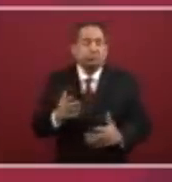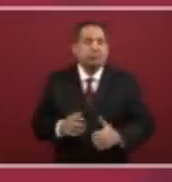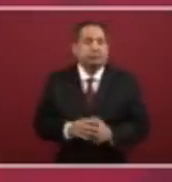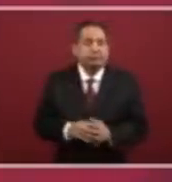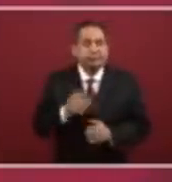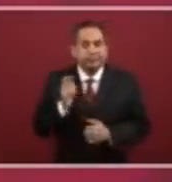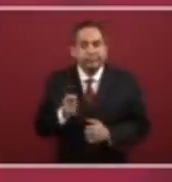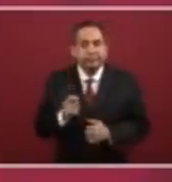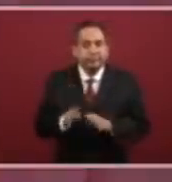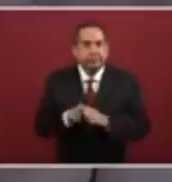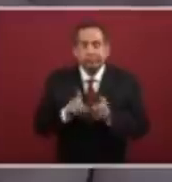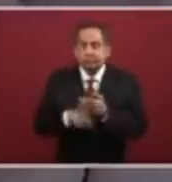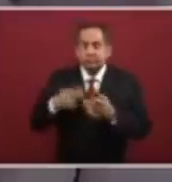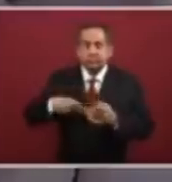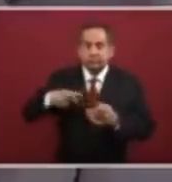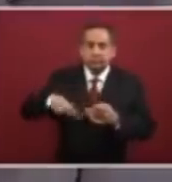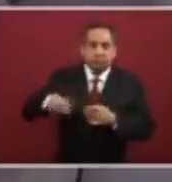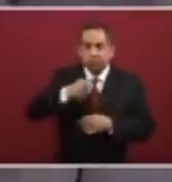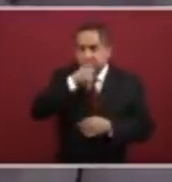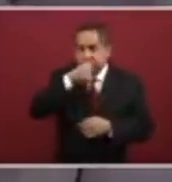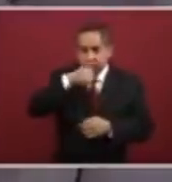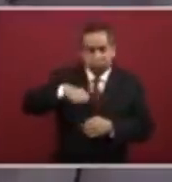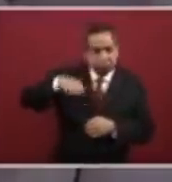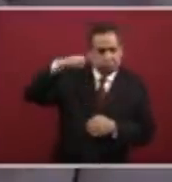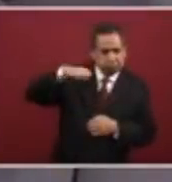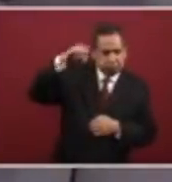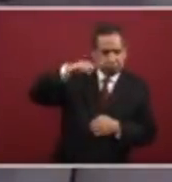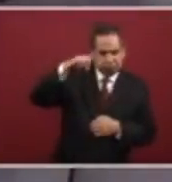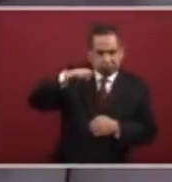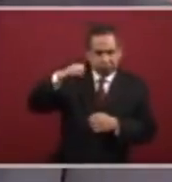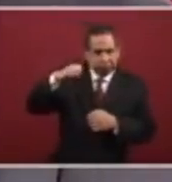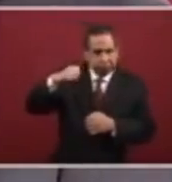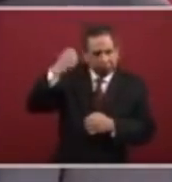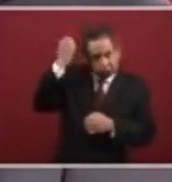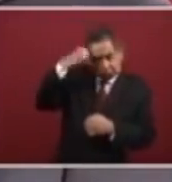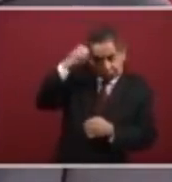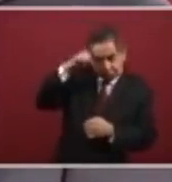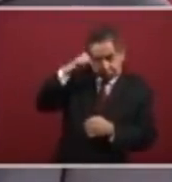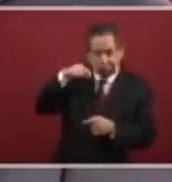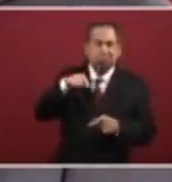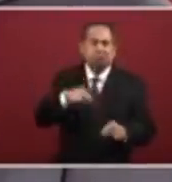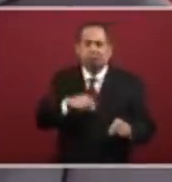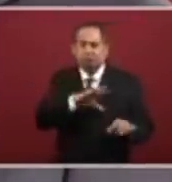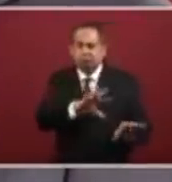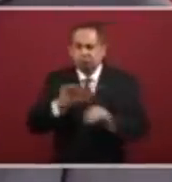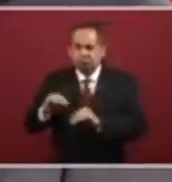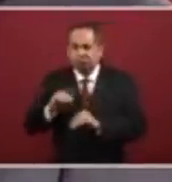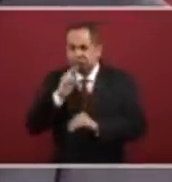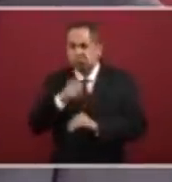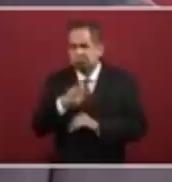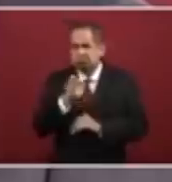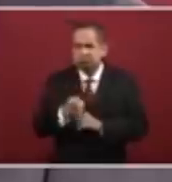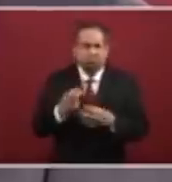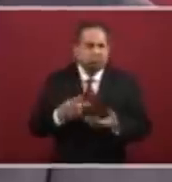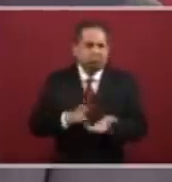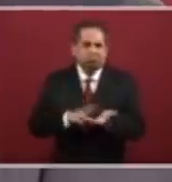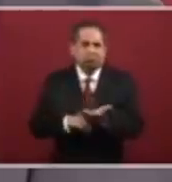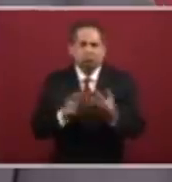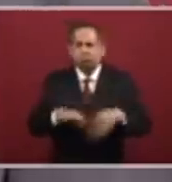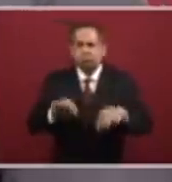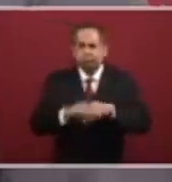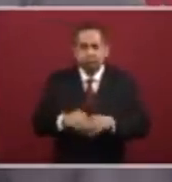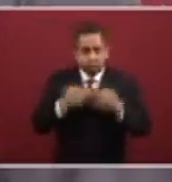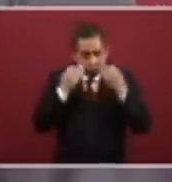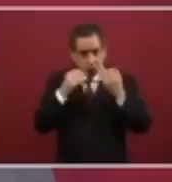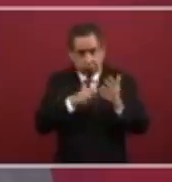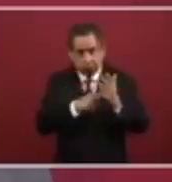de gente mayor. Esto es muy notorio